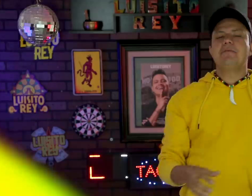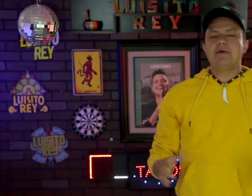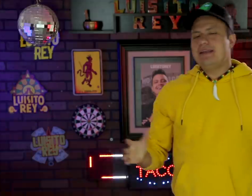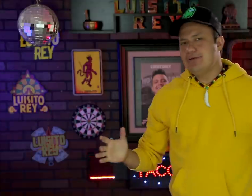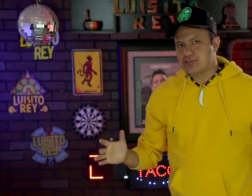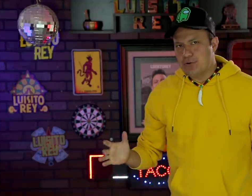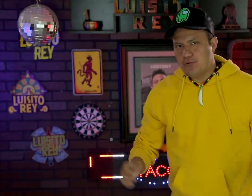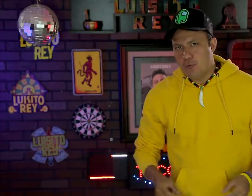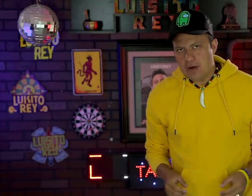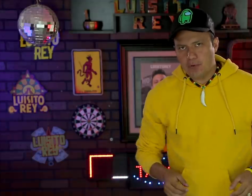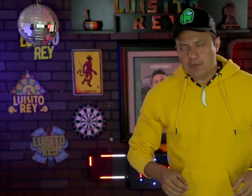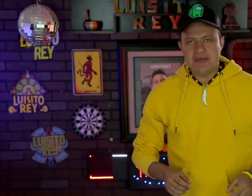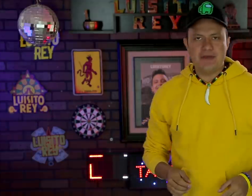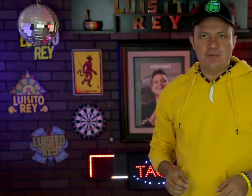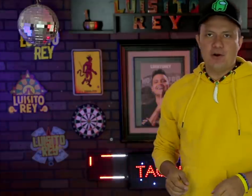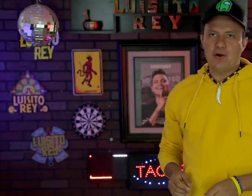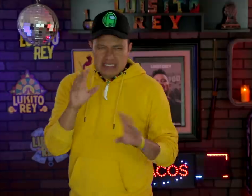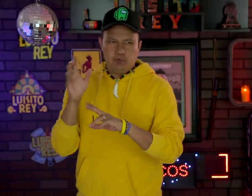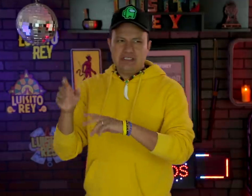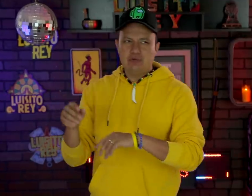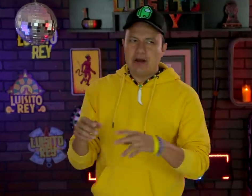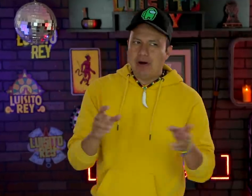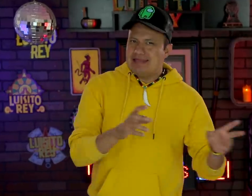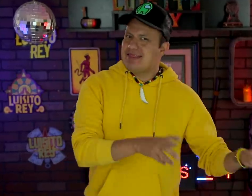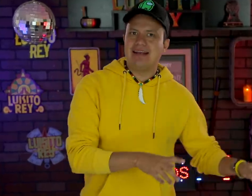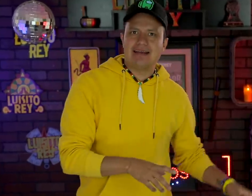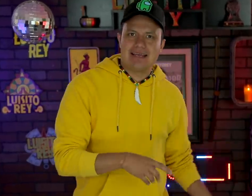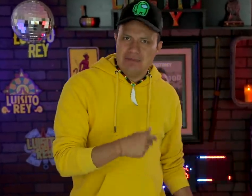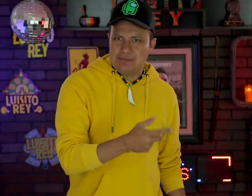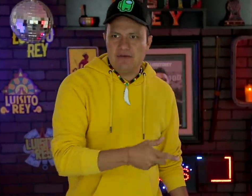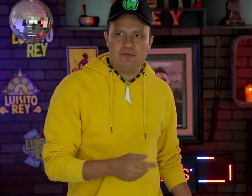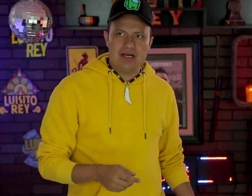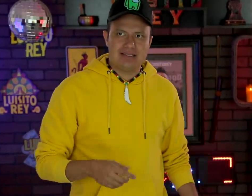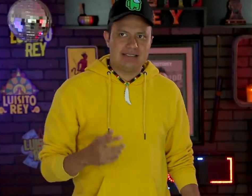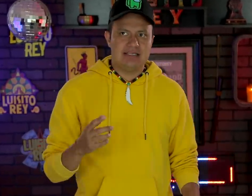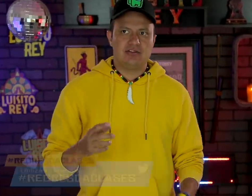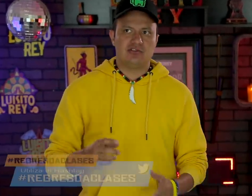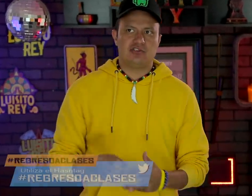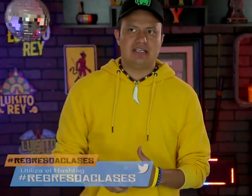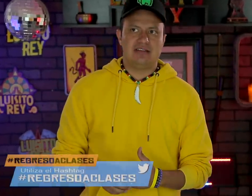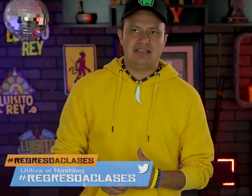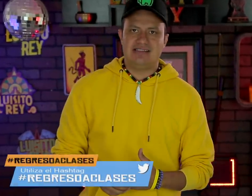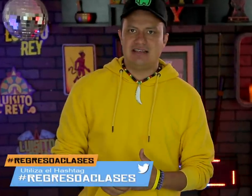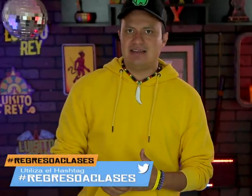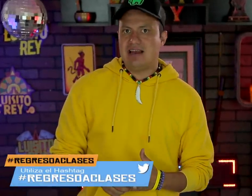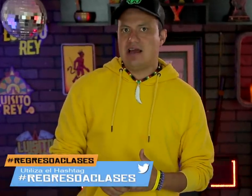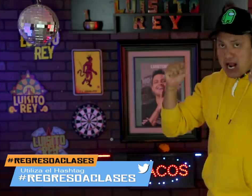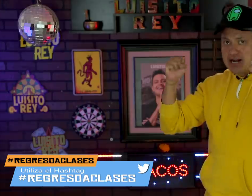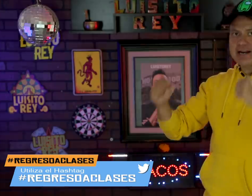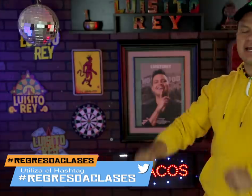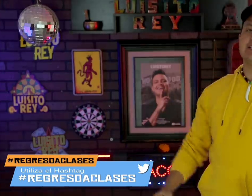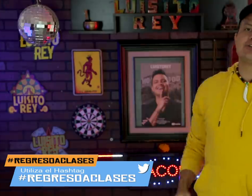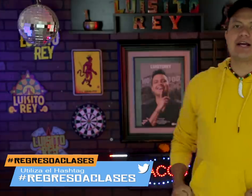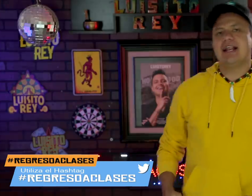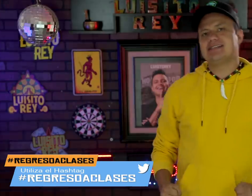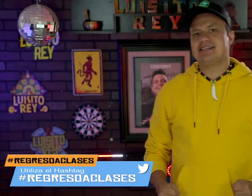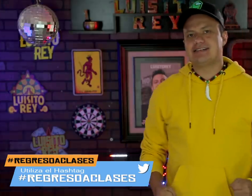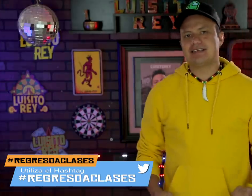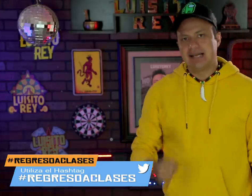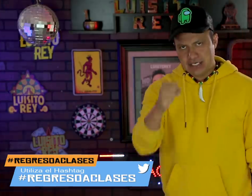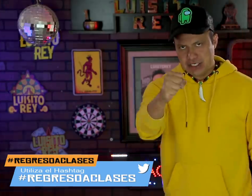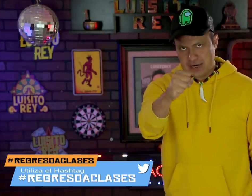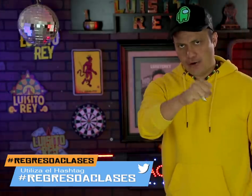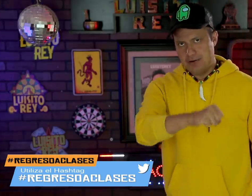Sean bienvenidos a un nuevo videoblog Después de una cuarentena que más bien fue 387 El regreso a